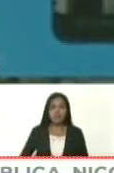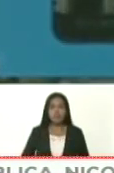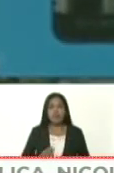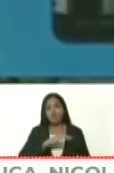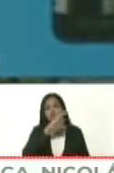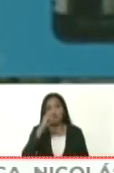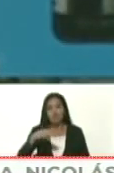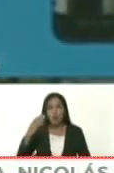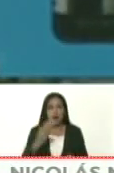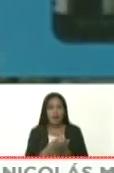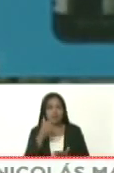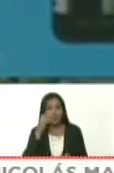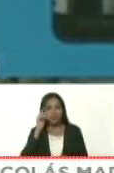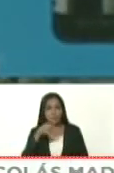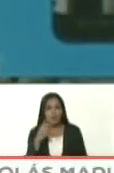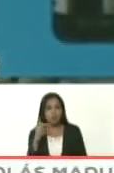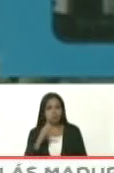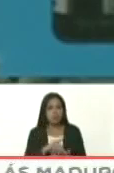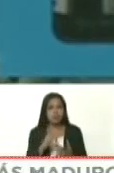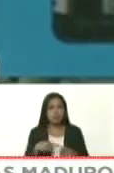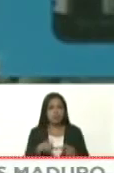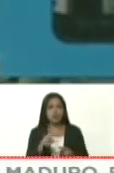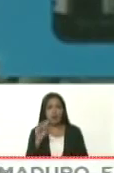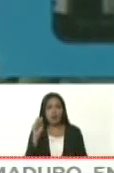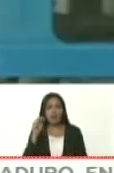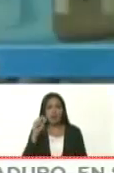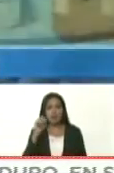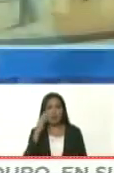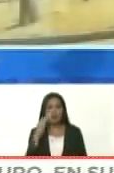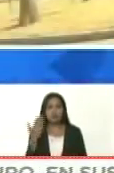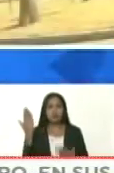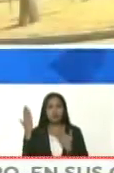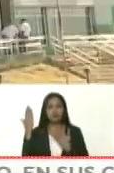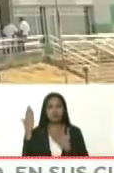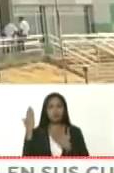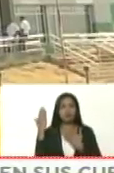MobileNet, Aníbal Asdrúbal Briceño. Adelante,